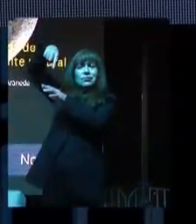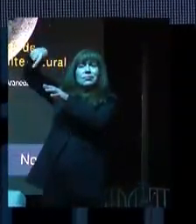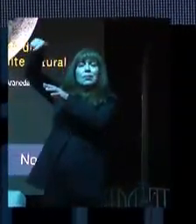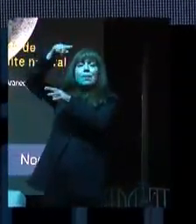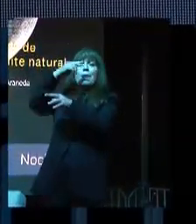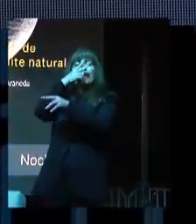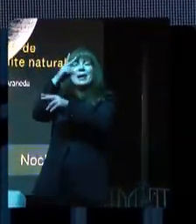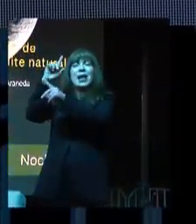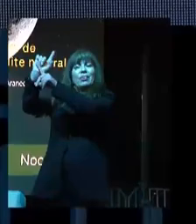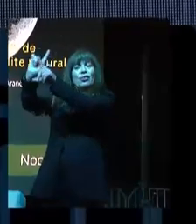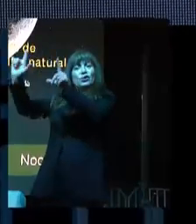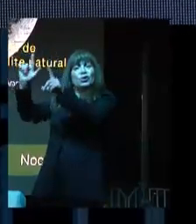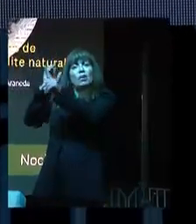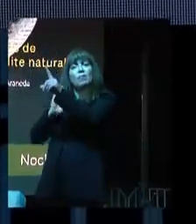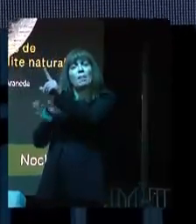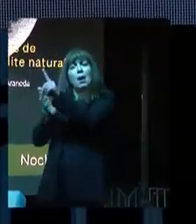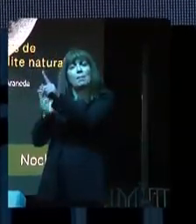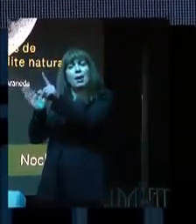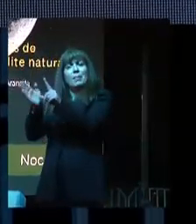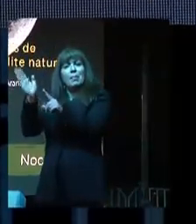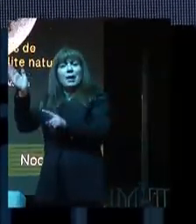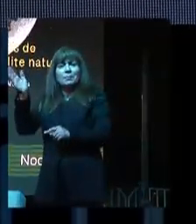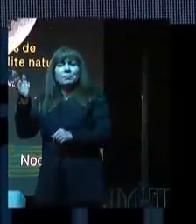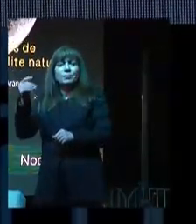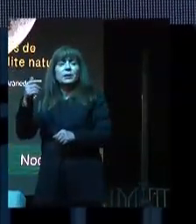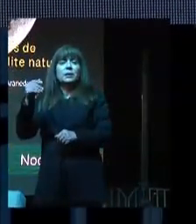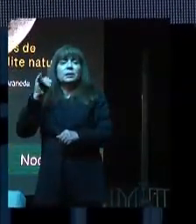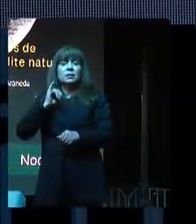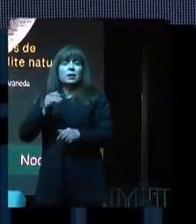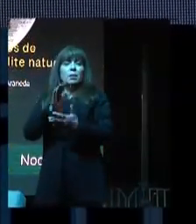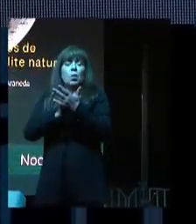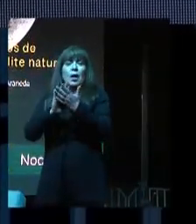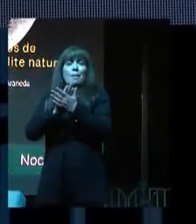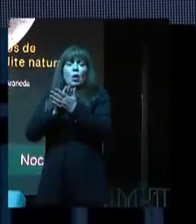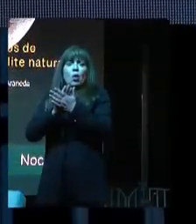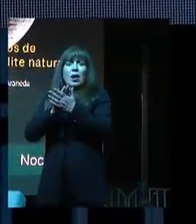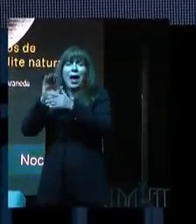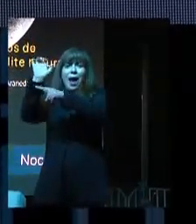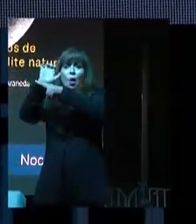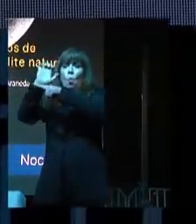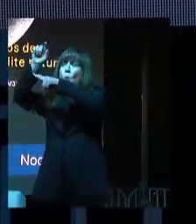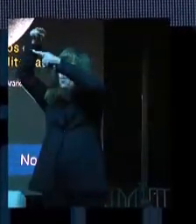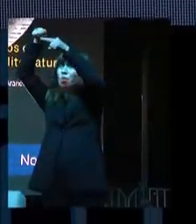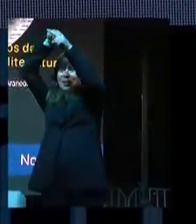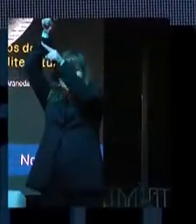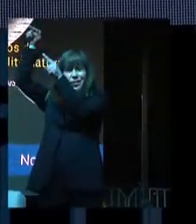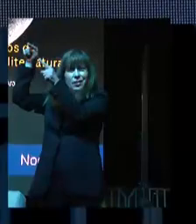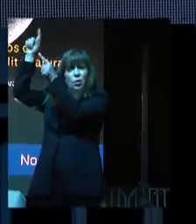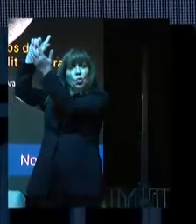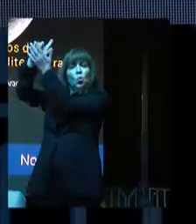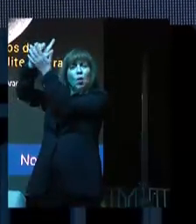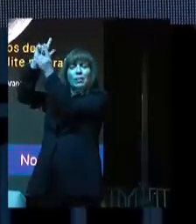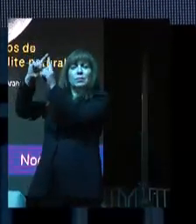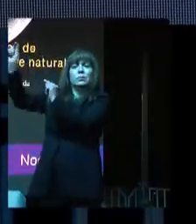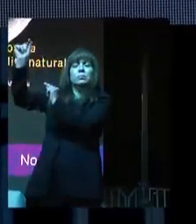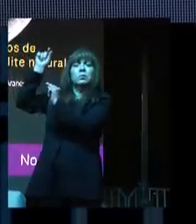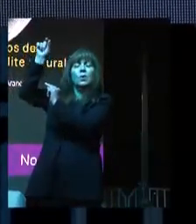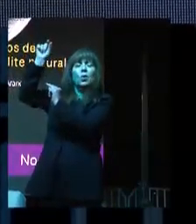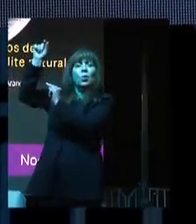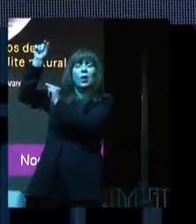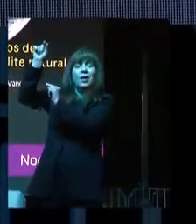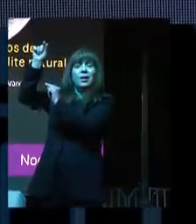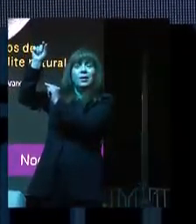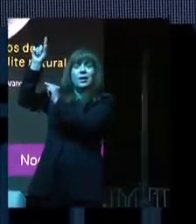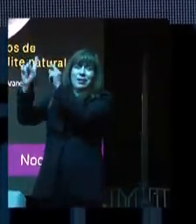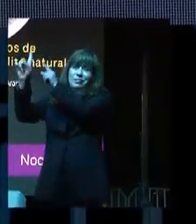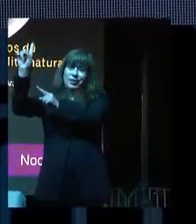mirando el Sol en forma permanente. Si uno se instala en el ecuador de la Luna, hay dos problemas. En el ecuador de la